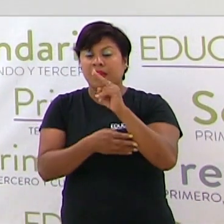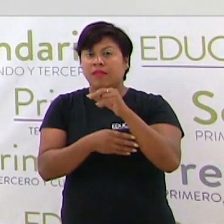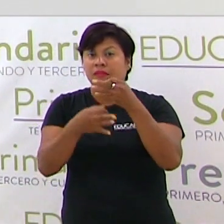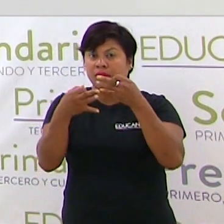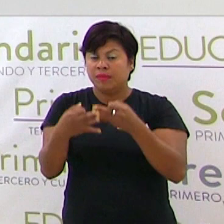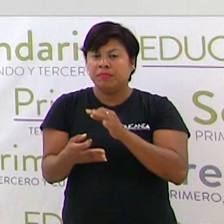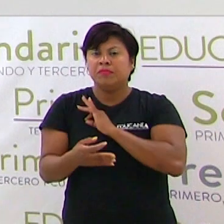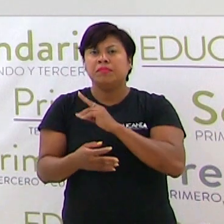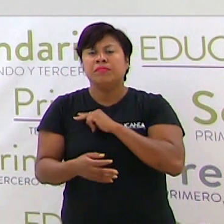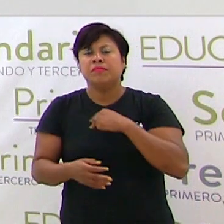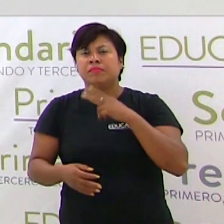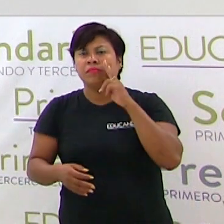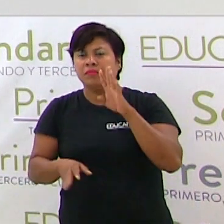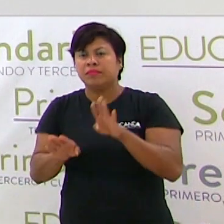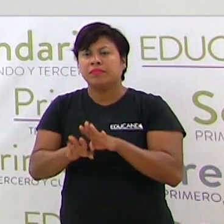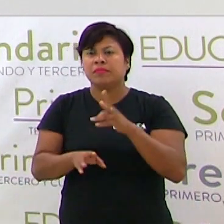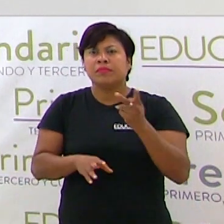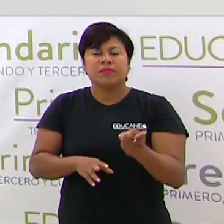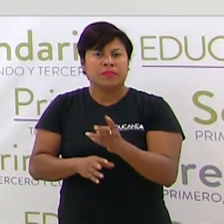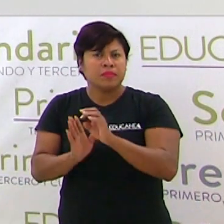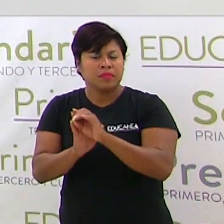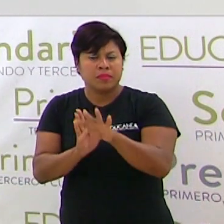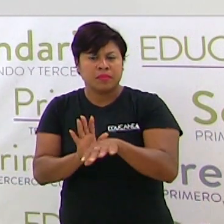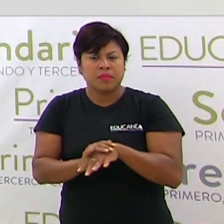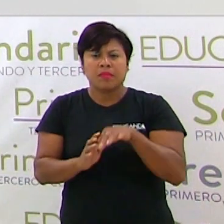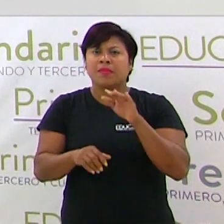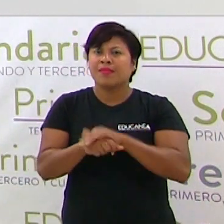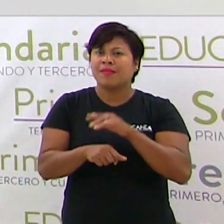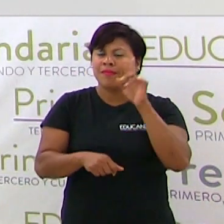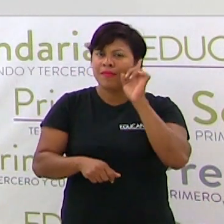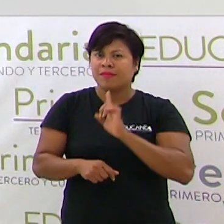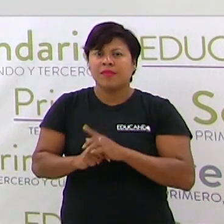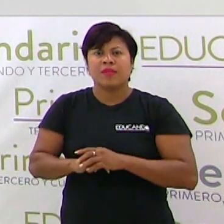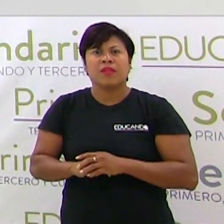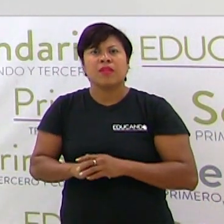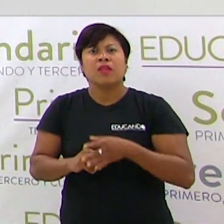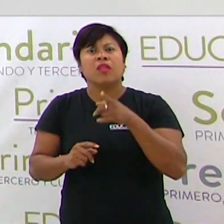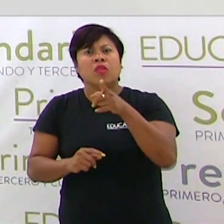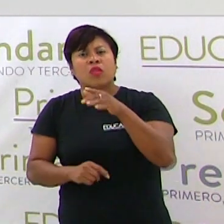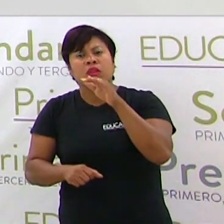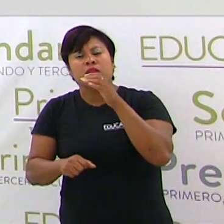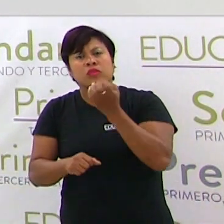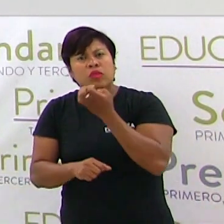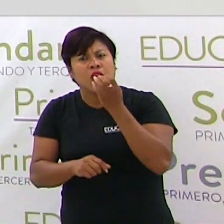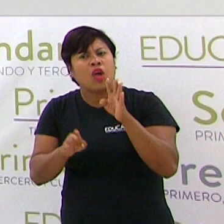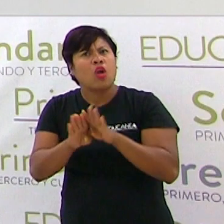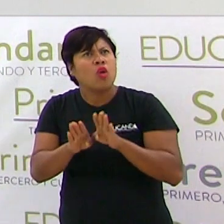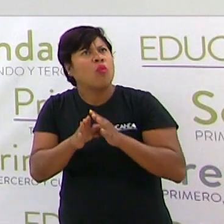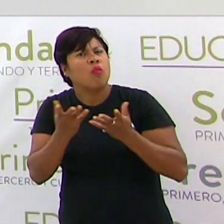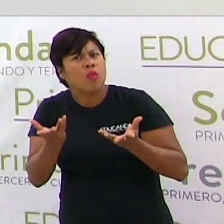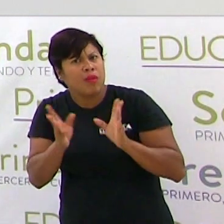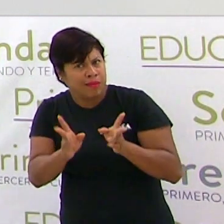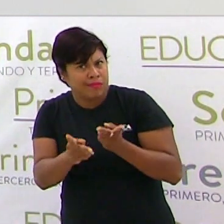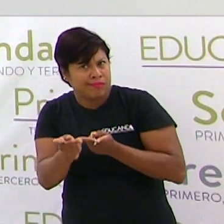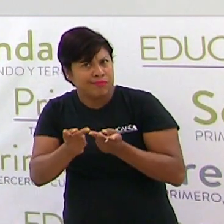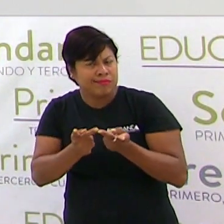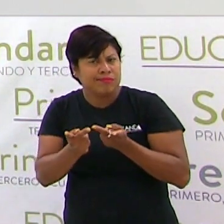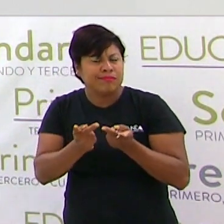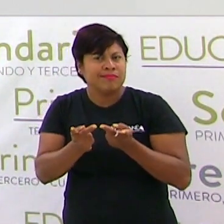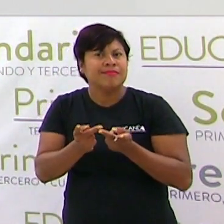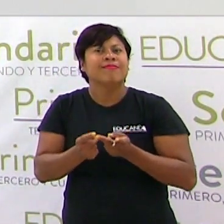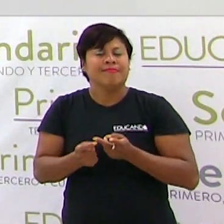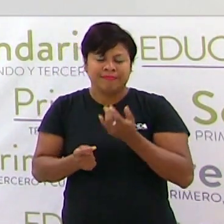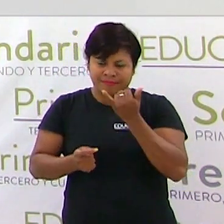pudimos ver que le preguntaba, por ejemplo, a su amiga, ¿y en tu escuela cómo van? ¿Verdad? Bueno,